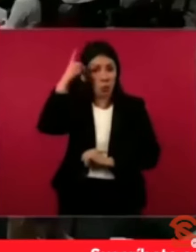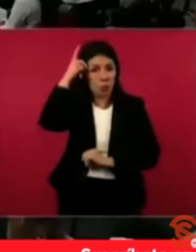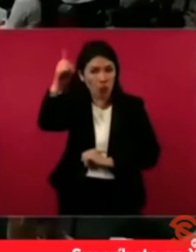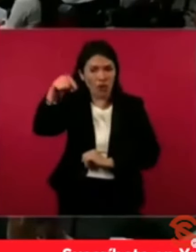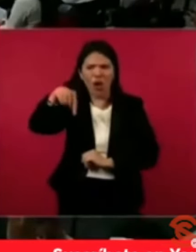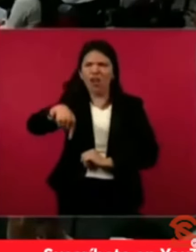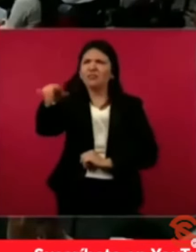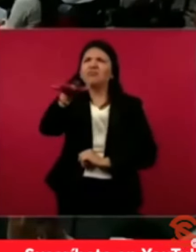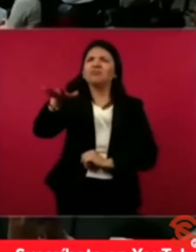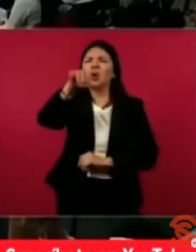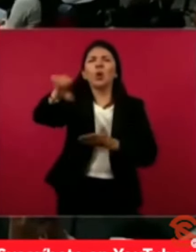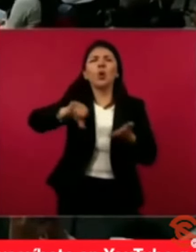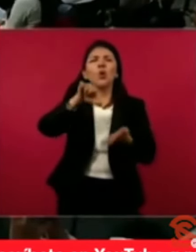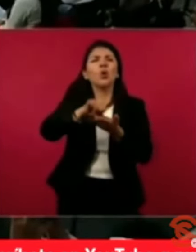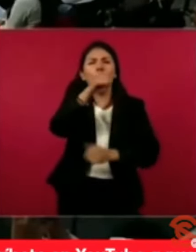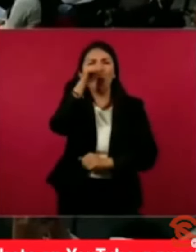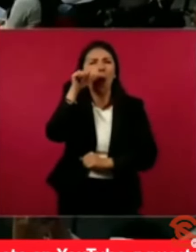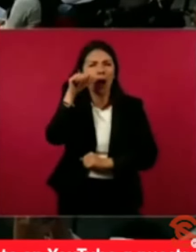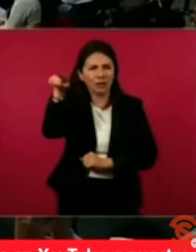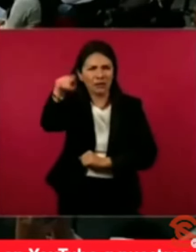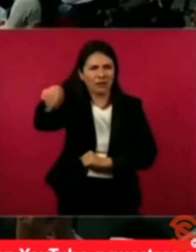en la colonia Juárez